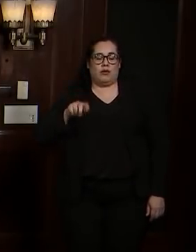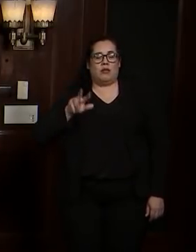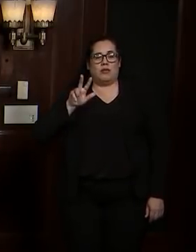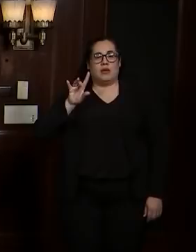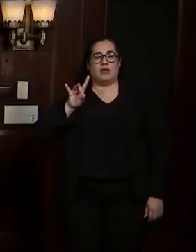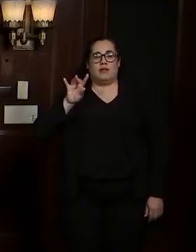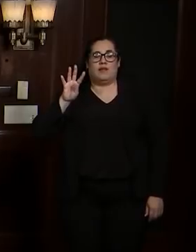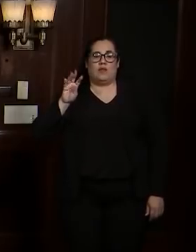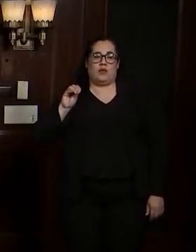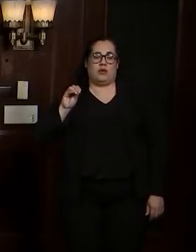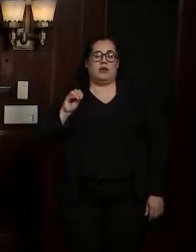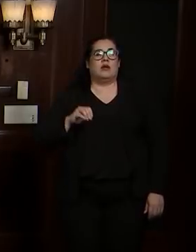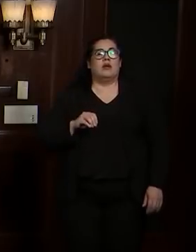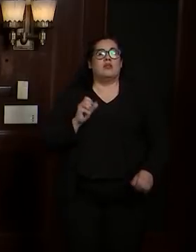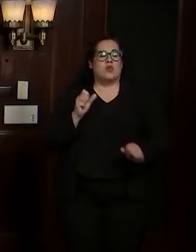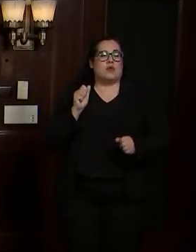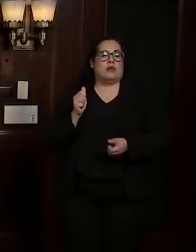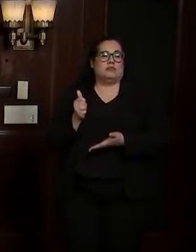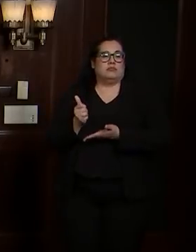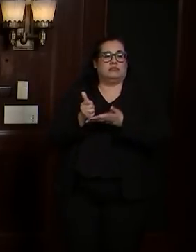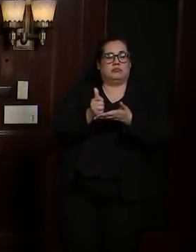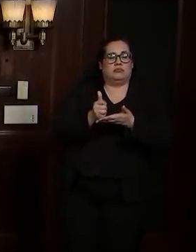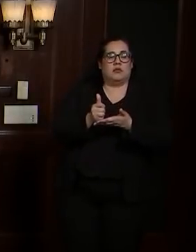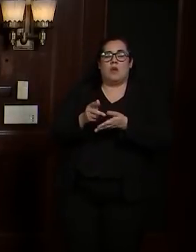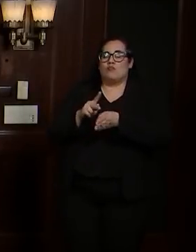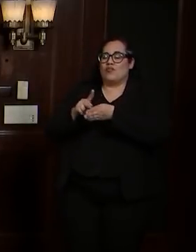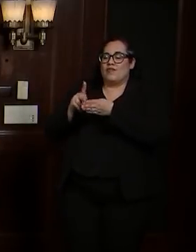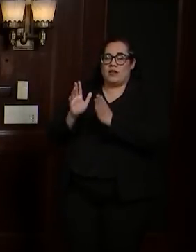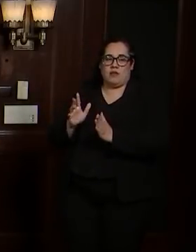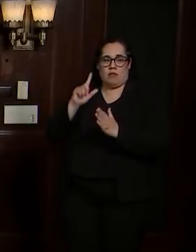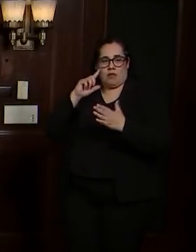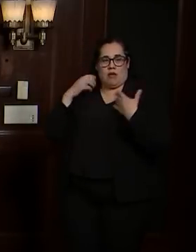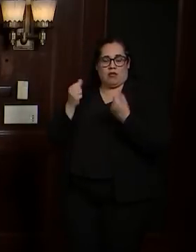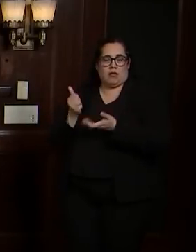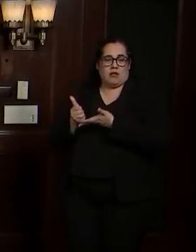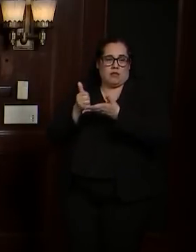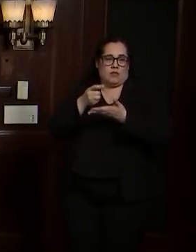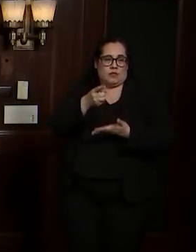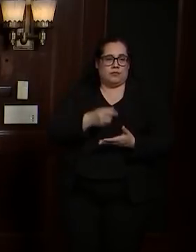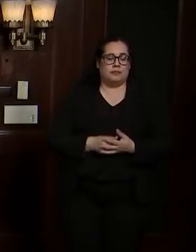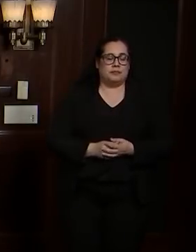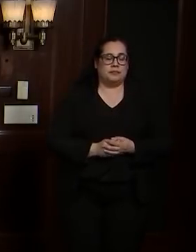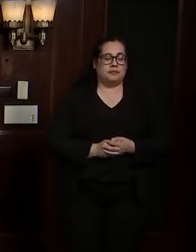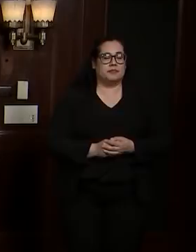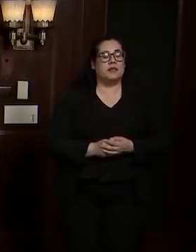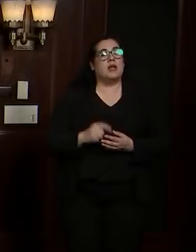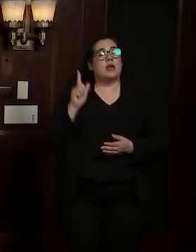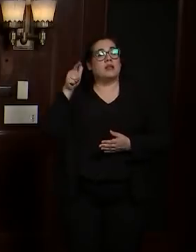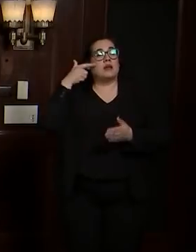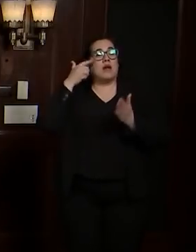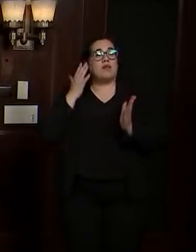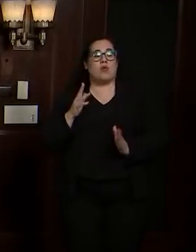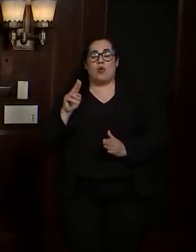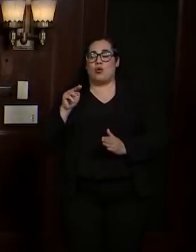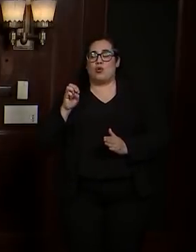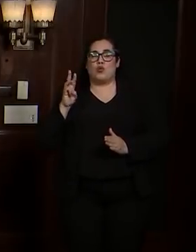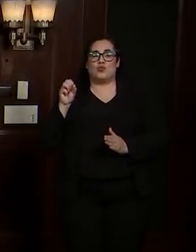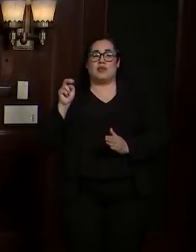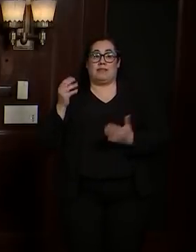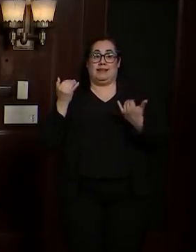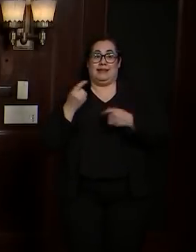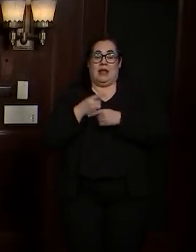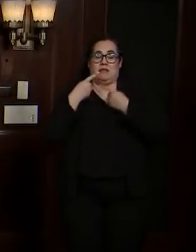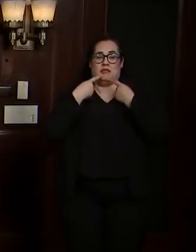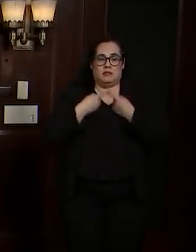213-241-3840 para un asistente, profesionales que puedan ayudarte. El gobernador Newsom anunció hoy que